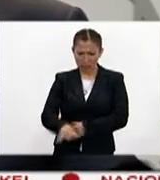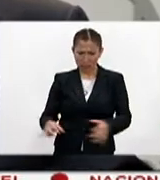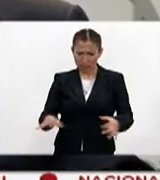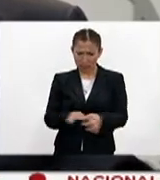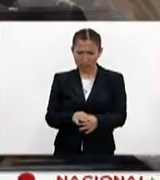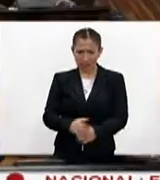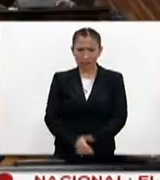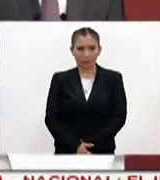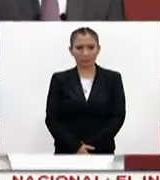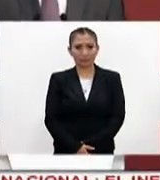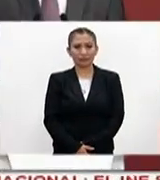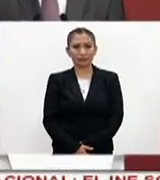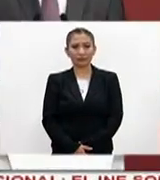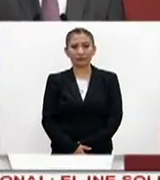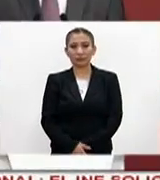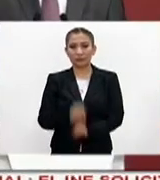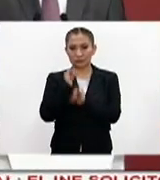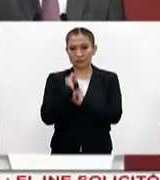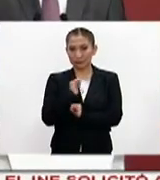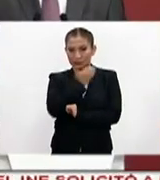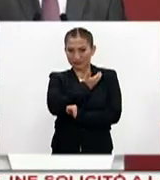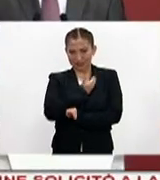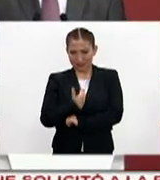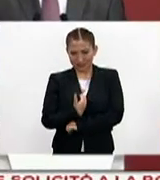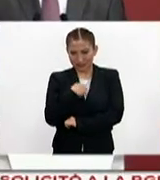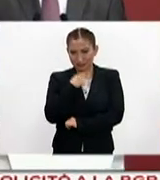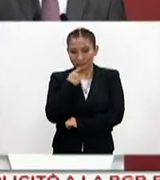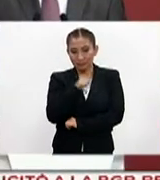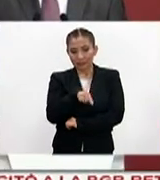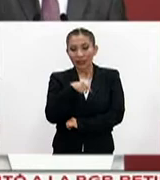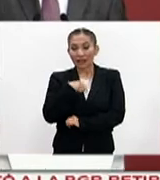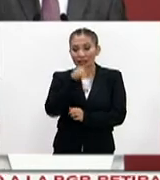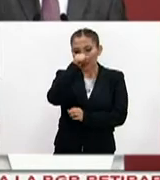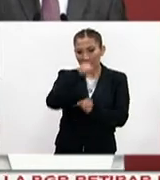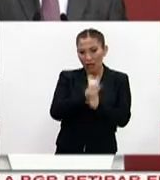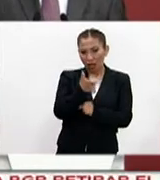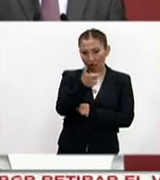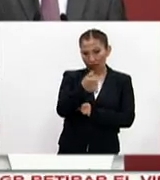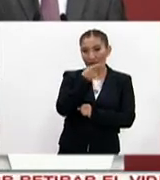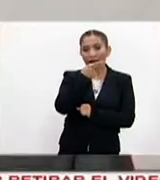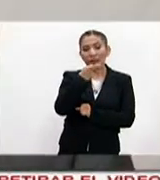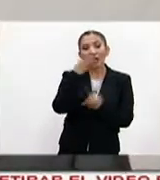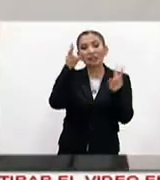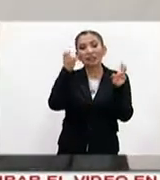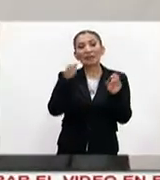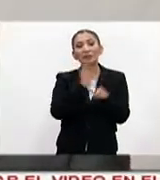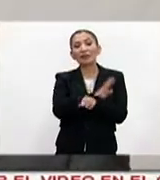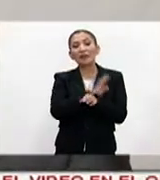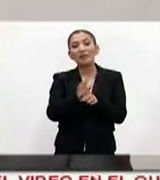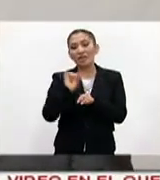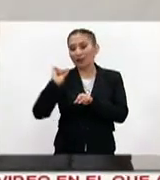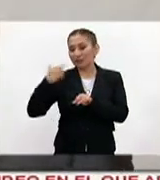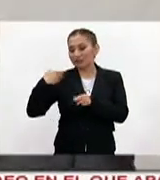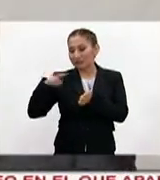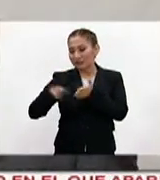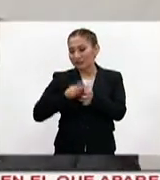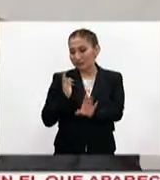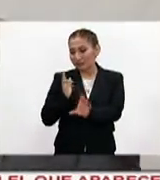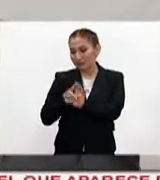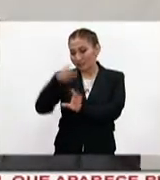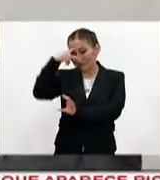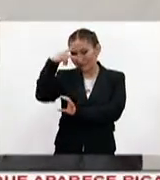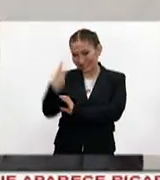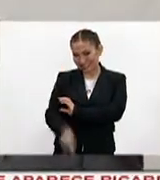circunstancia. El vocero de la presidencia y el secretario de Economía hablaron de los beneficios de la reciente firma de integración